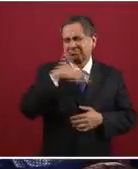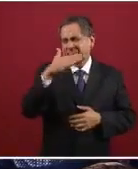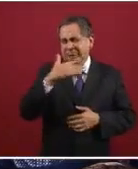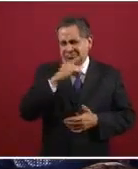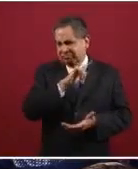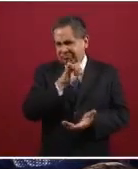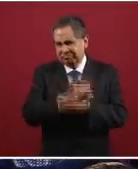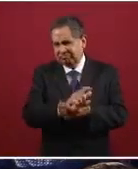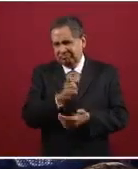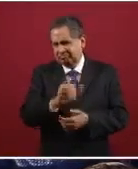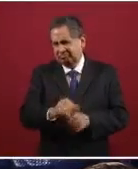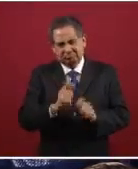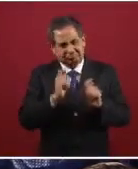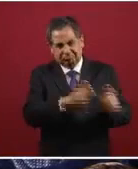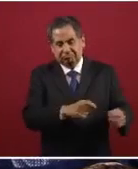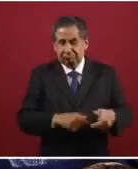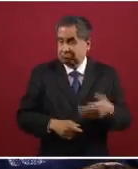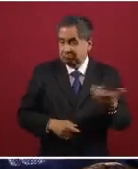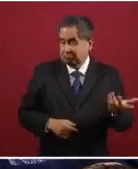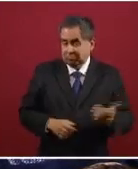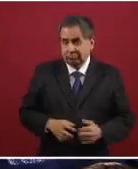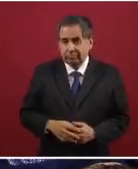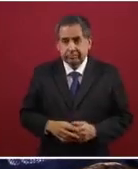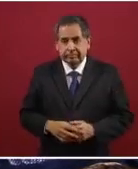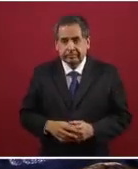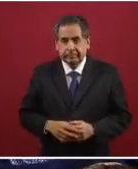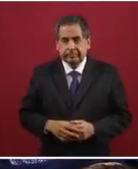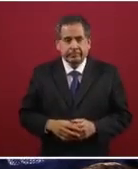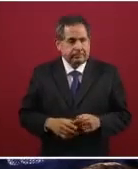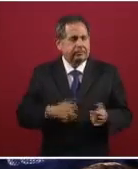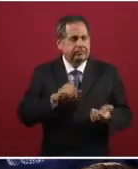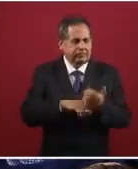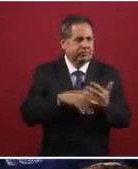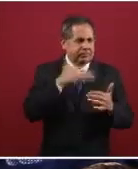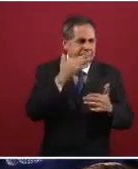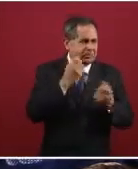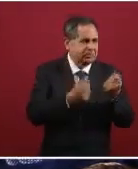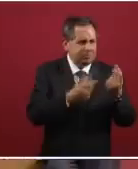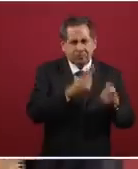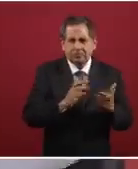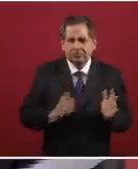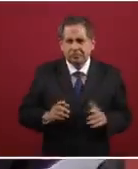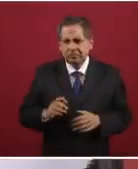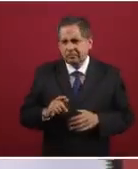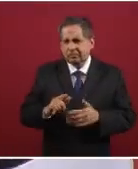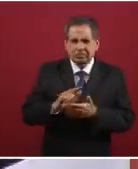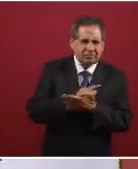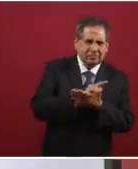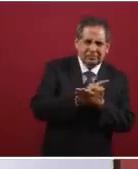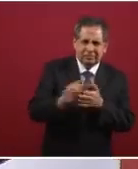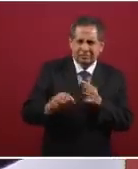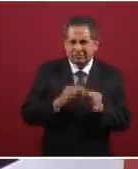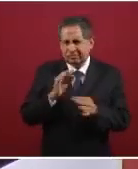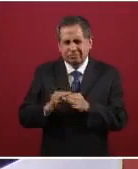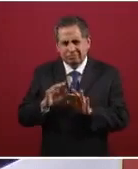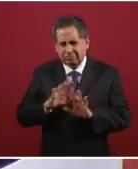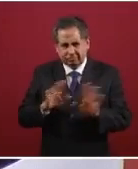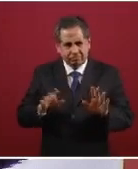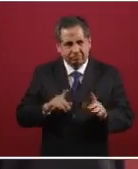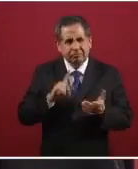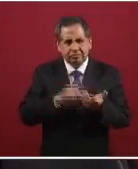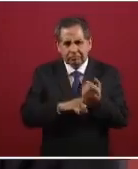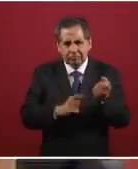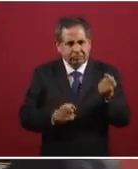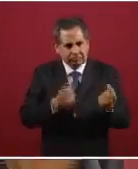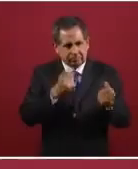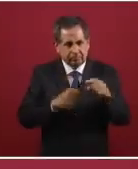Porque no es que no va a haber corrupción y que vamos a erradicar la corrupción